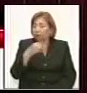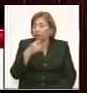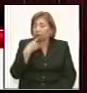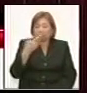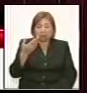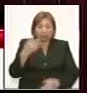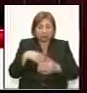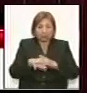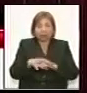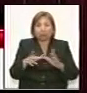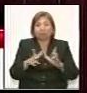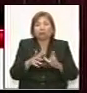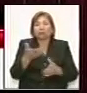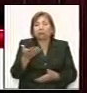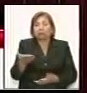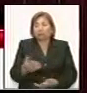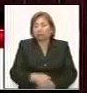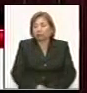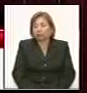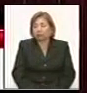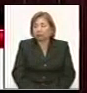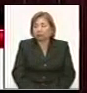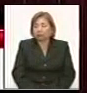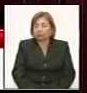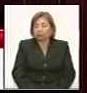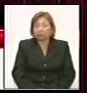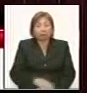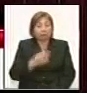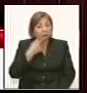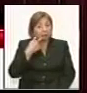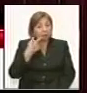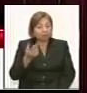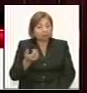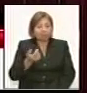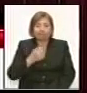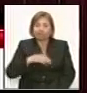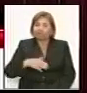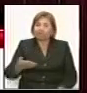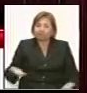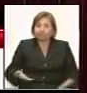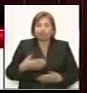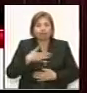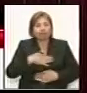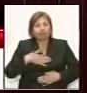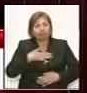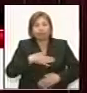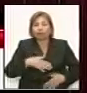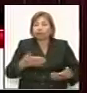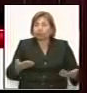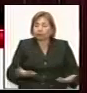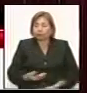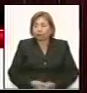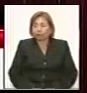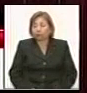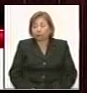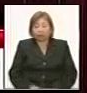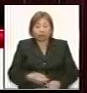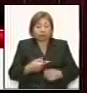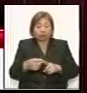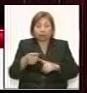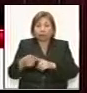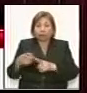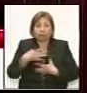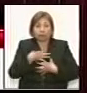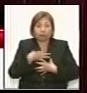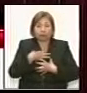tarjeta de identidad. Y eso causó un malestar en el Parlamento peruano y hubo una serie de voces de